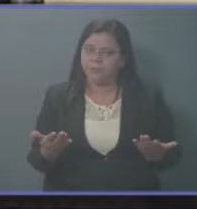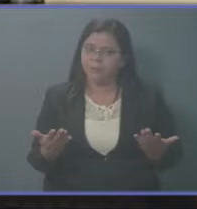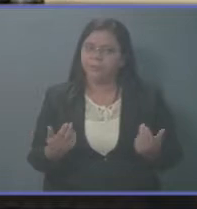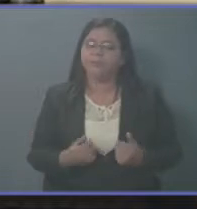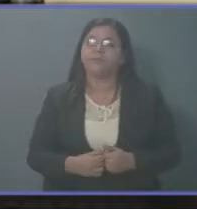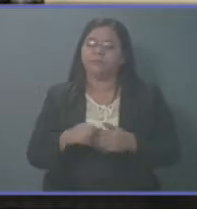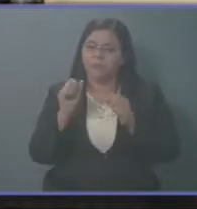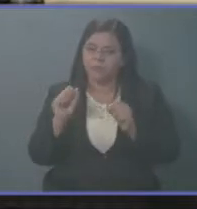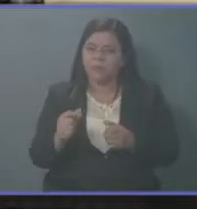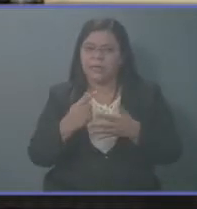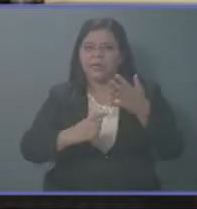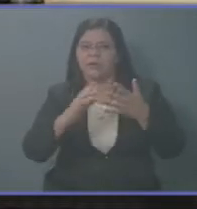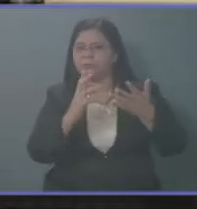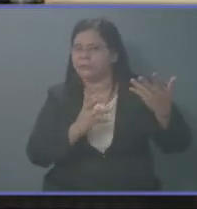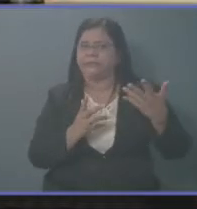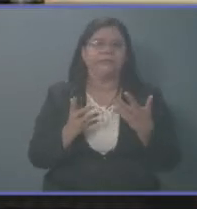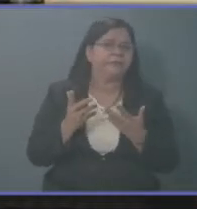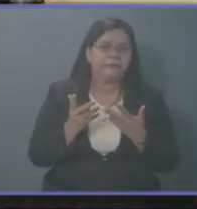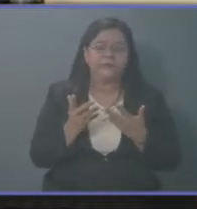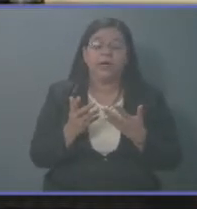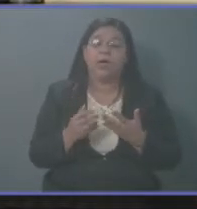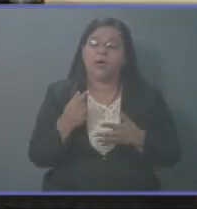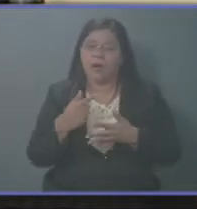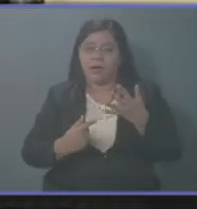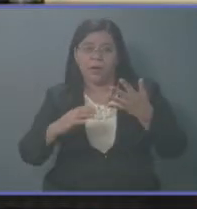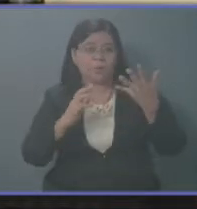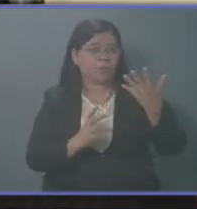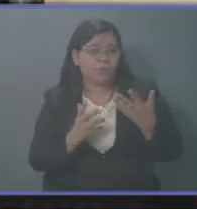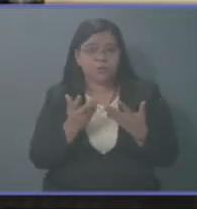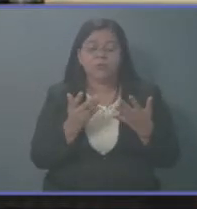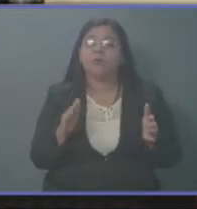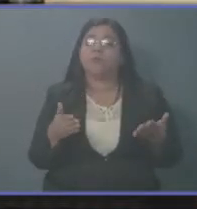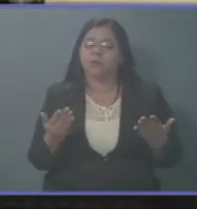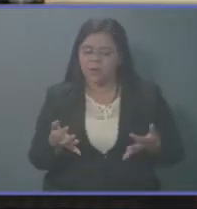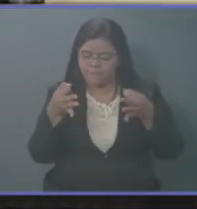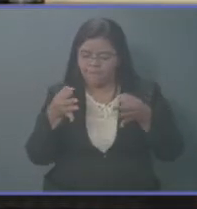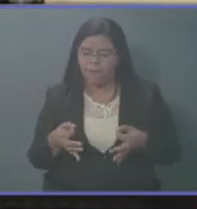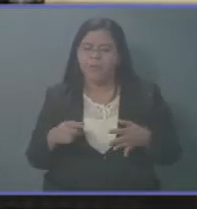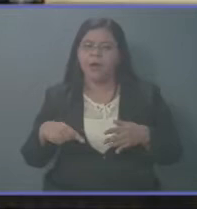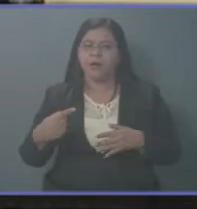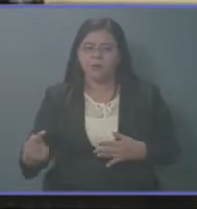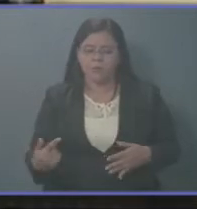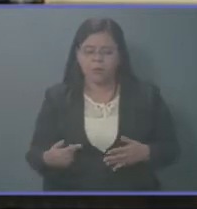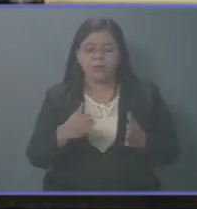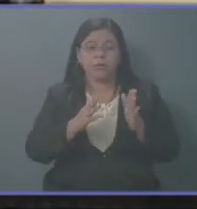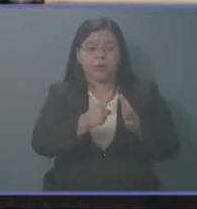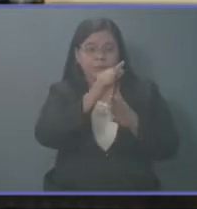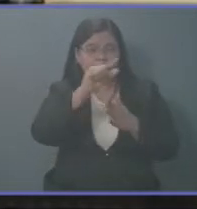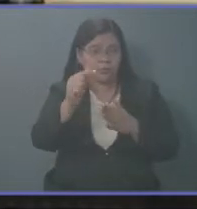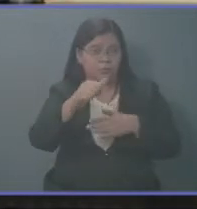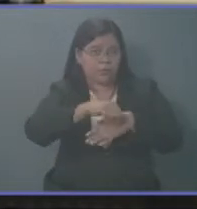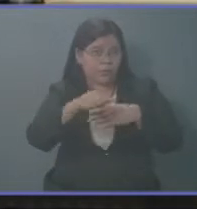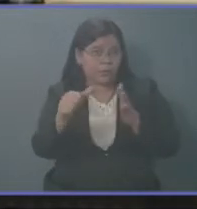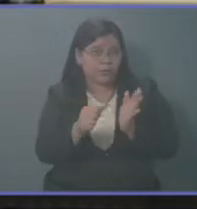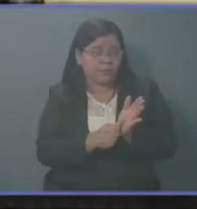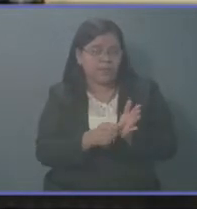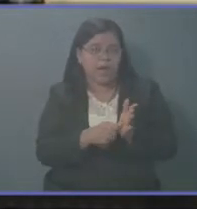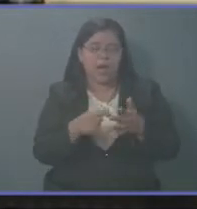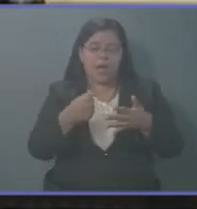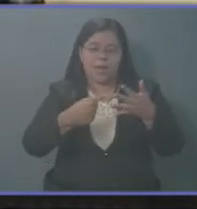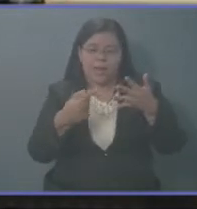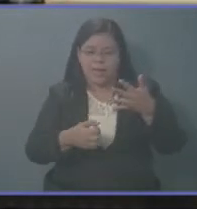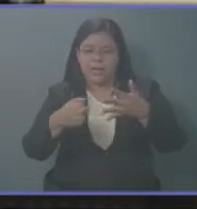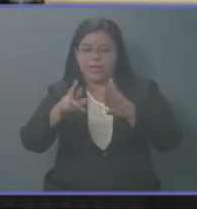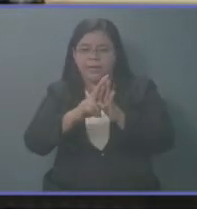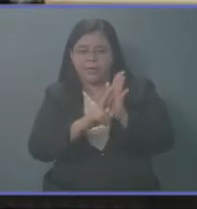lugar a una inconstitucionalidad. La inconstitucionalidad es formal cuando el órgano productor, el legislativo, contraviene las reglas que